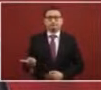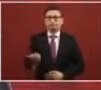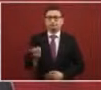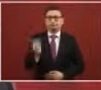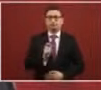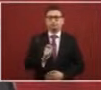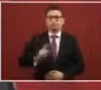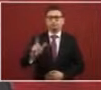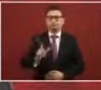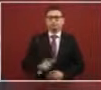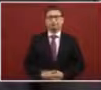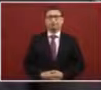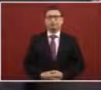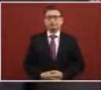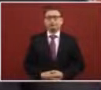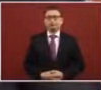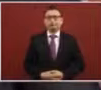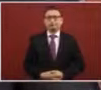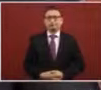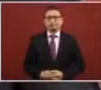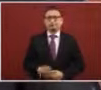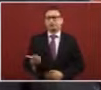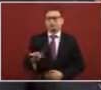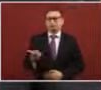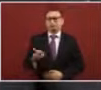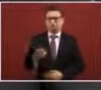profesionales, gente honesta.